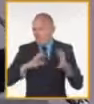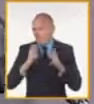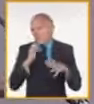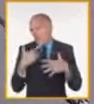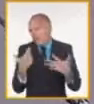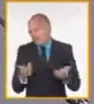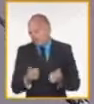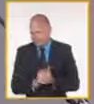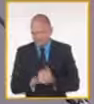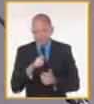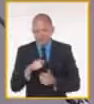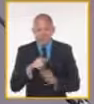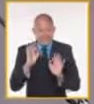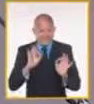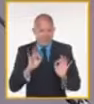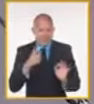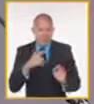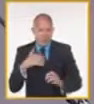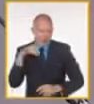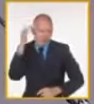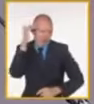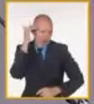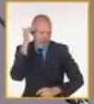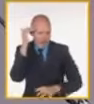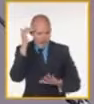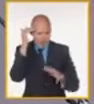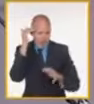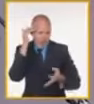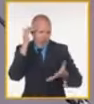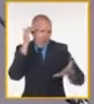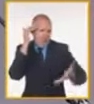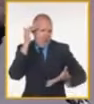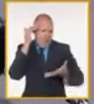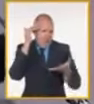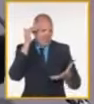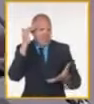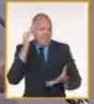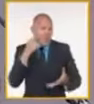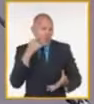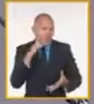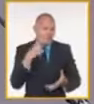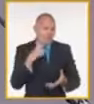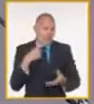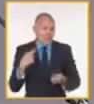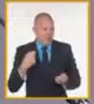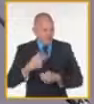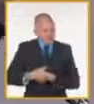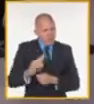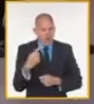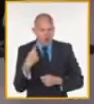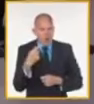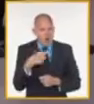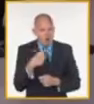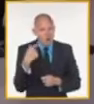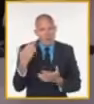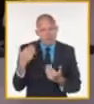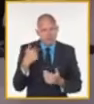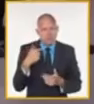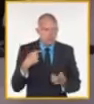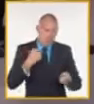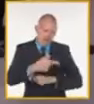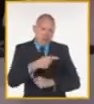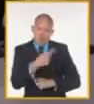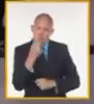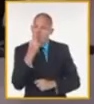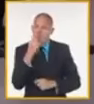maquinaria de seducción y una maquinaria de terror La maquinaria de seducción es la maquinaria de premios de financiamiento de que te pueden hacer famosos